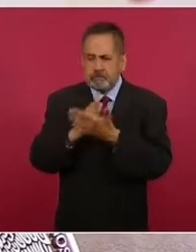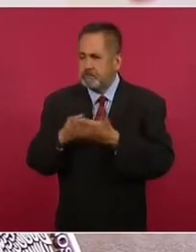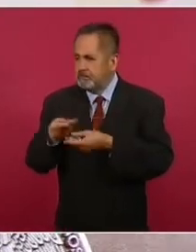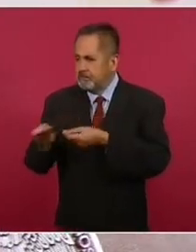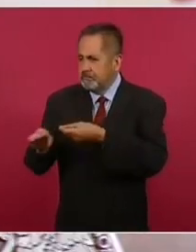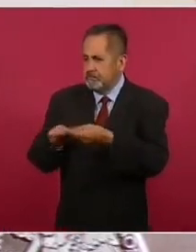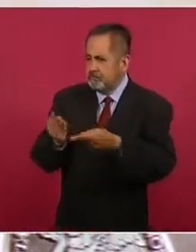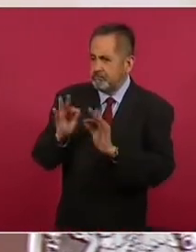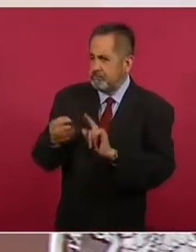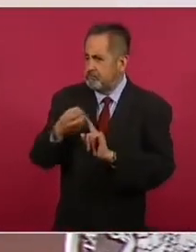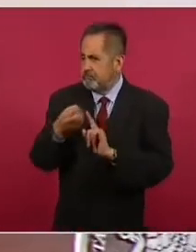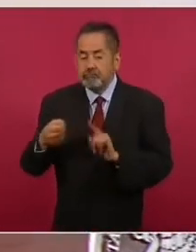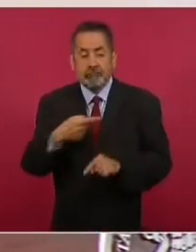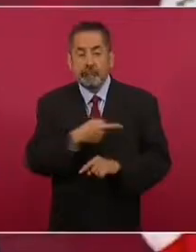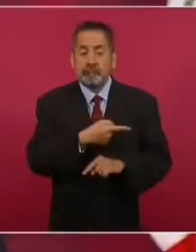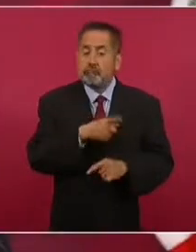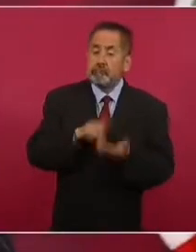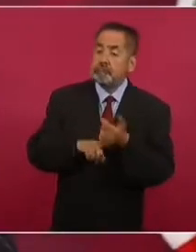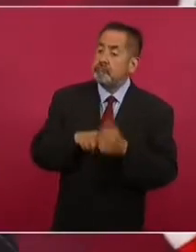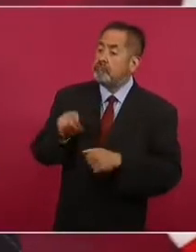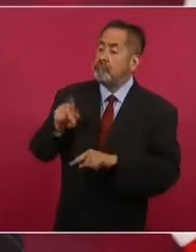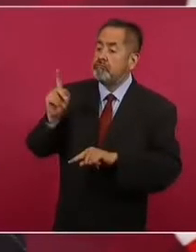o para que se aplicara